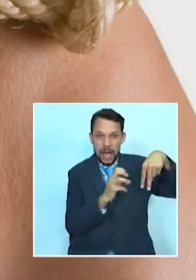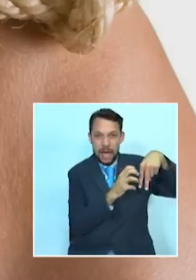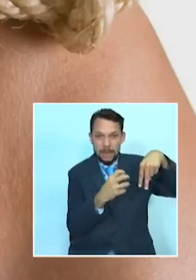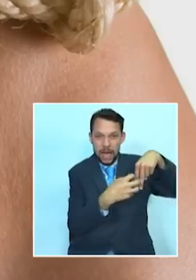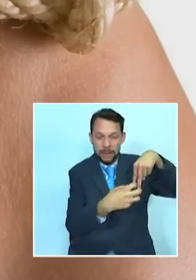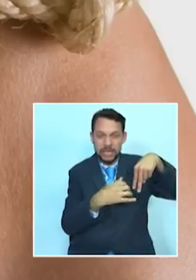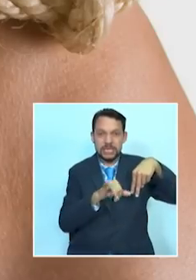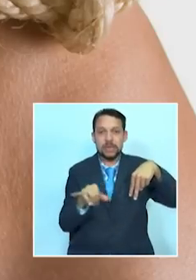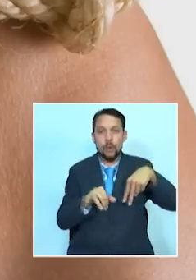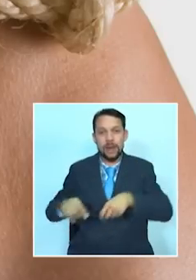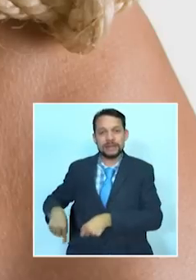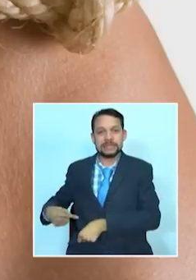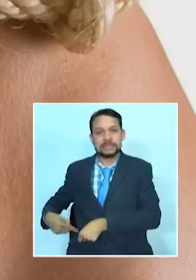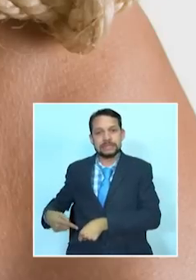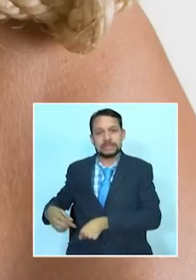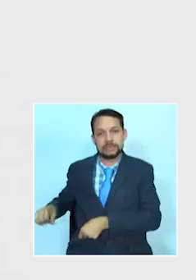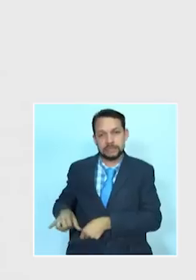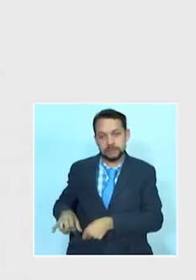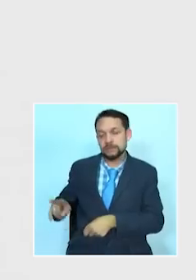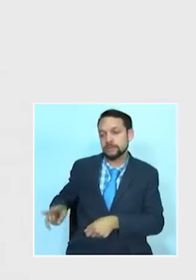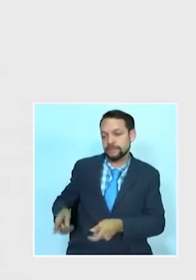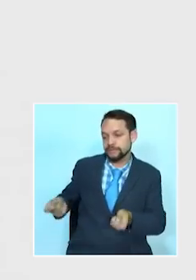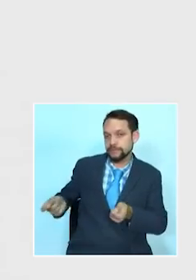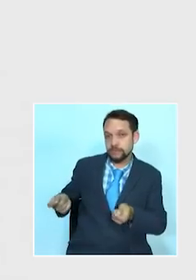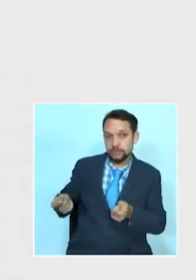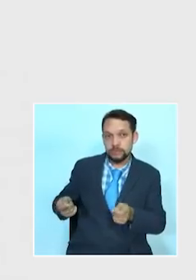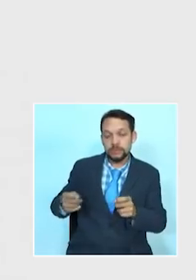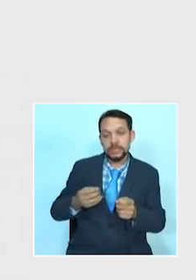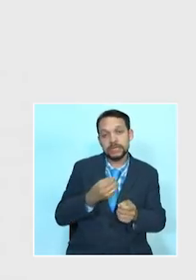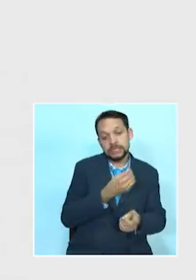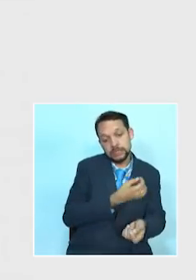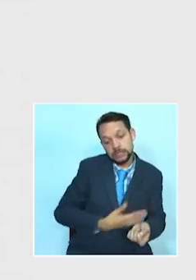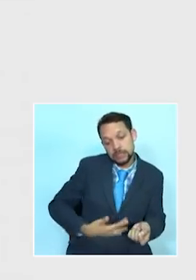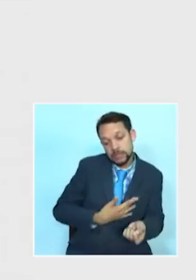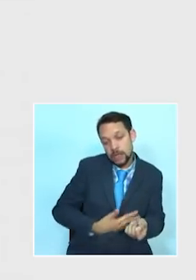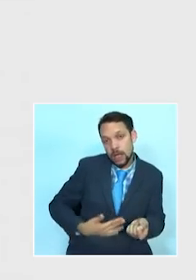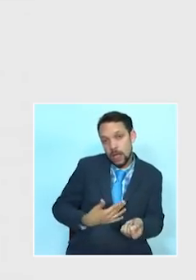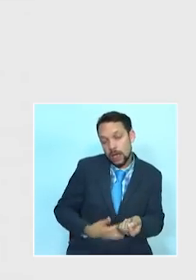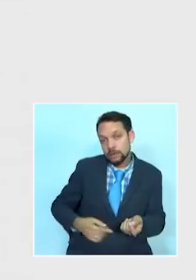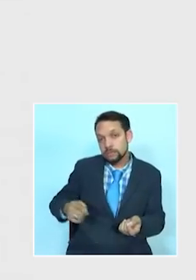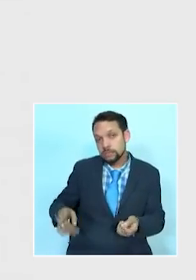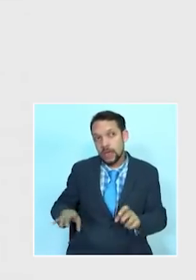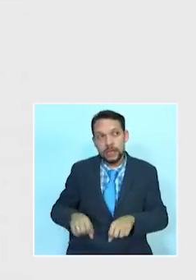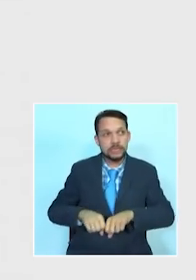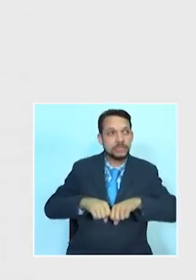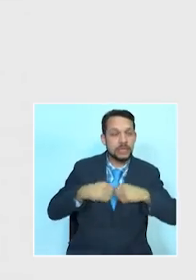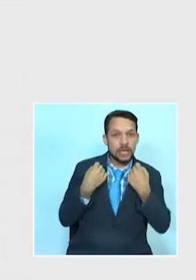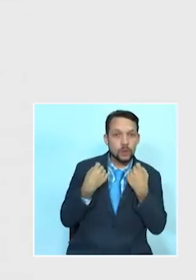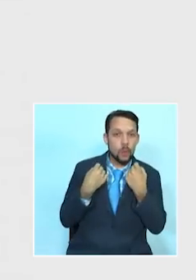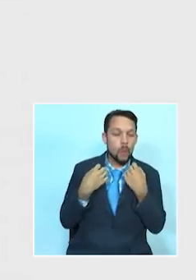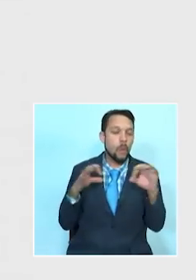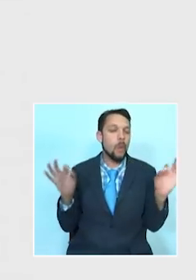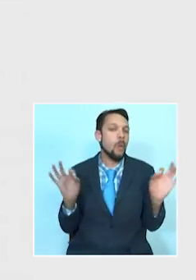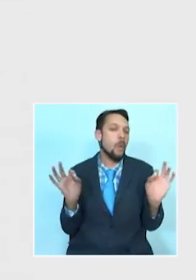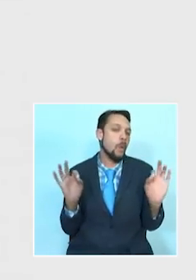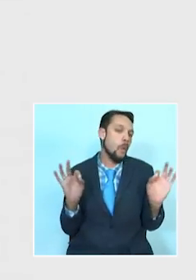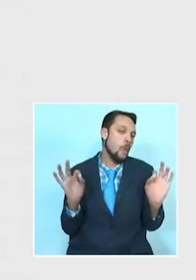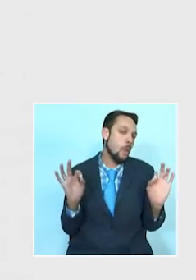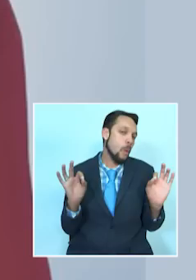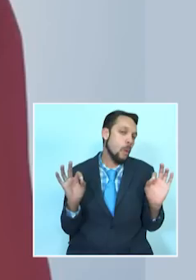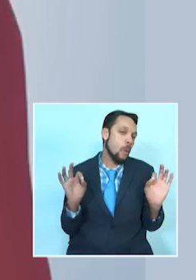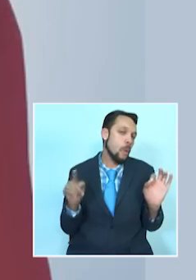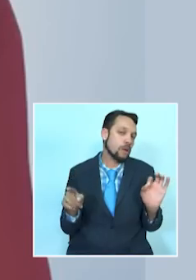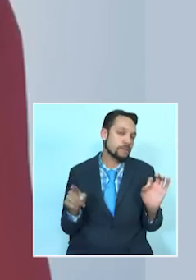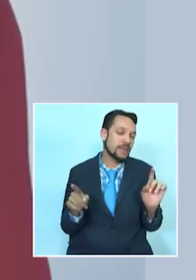produce un sangrado pero no también no puede ser necesariamente la la avenita que se está dilatando muchas veces cuando el